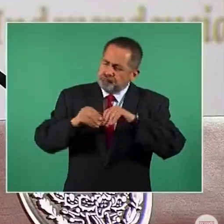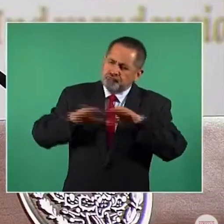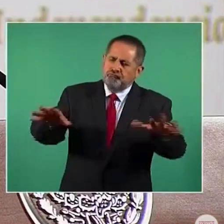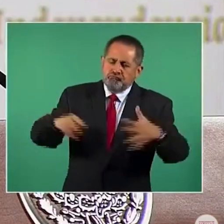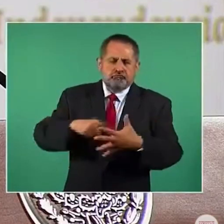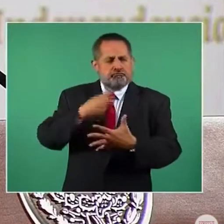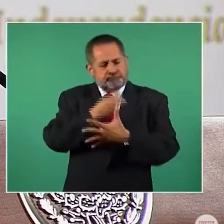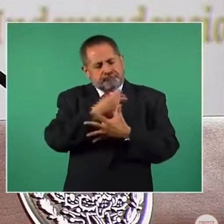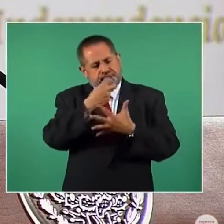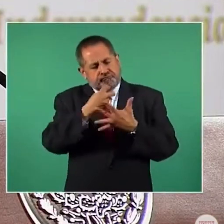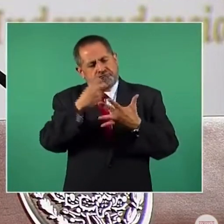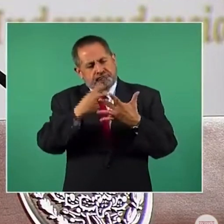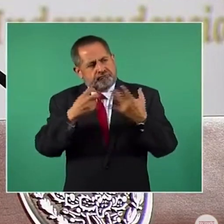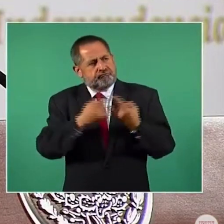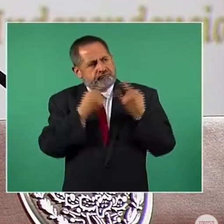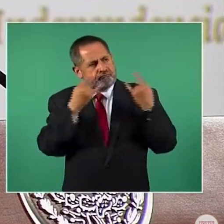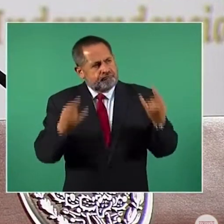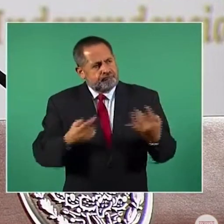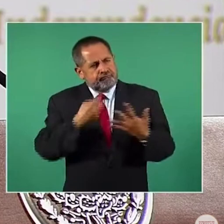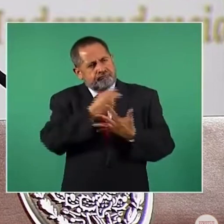Conocer los antecedentes,